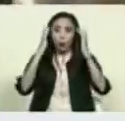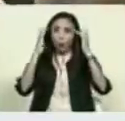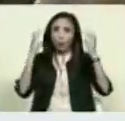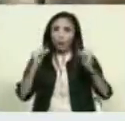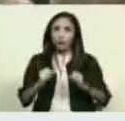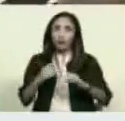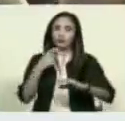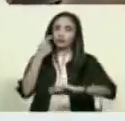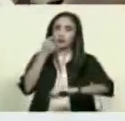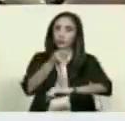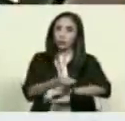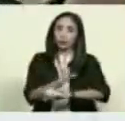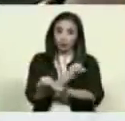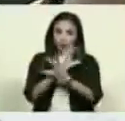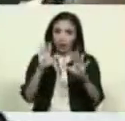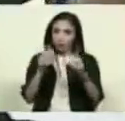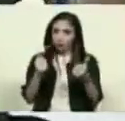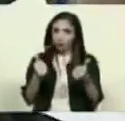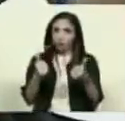graduados. ¿Estamos claros?